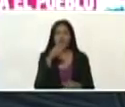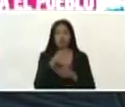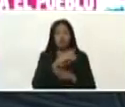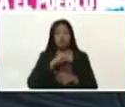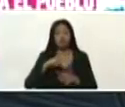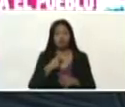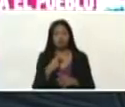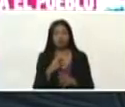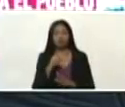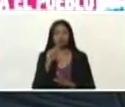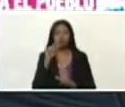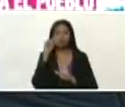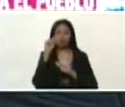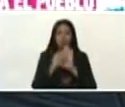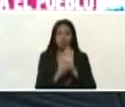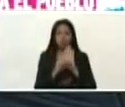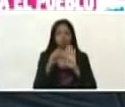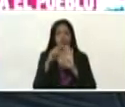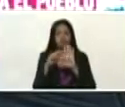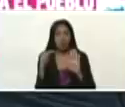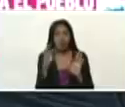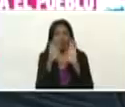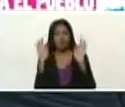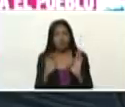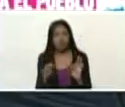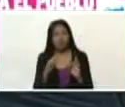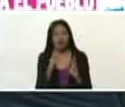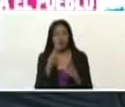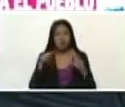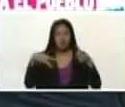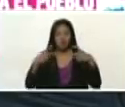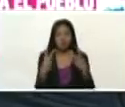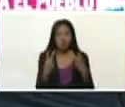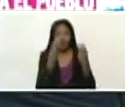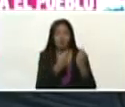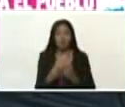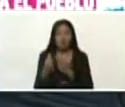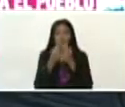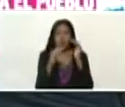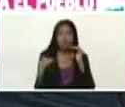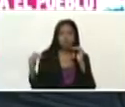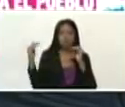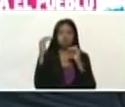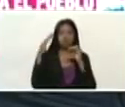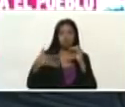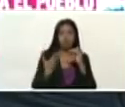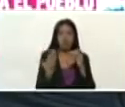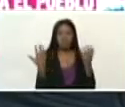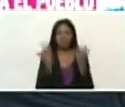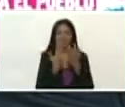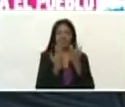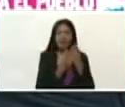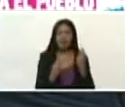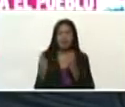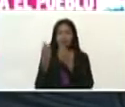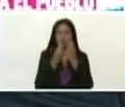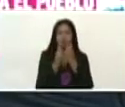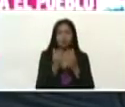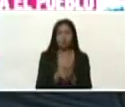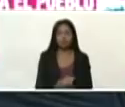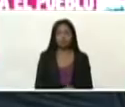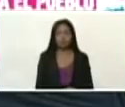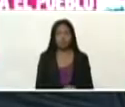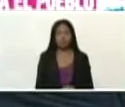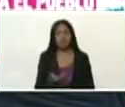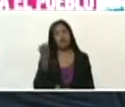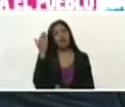nosotros regularizando los mecanismos de una nueva economía que supere los mecanismos de la guerra económica.